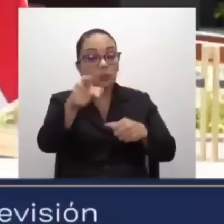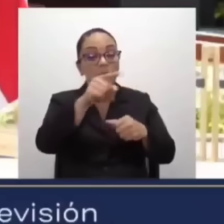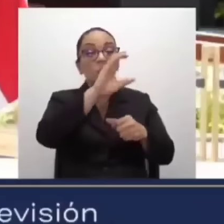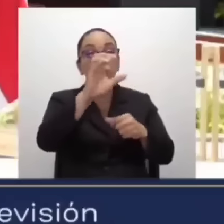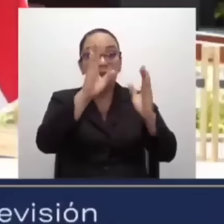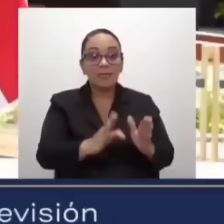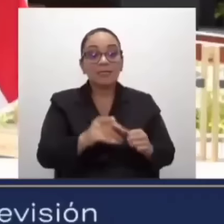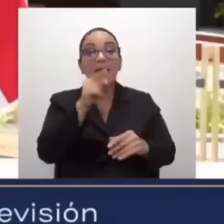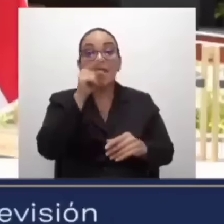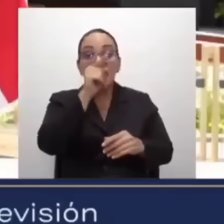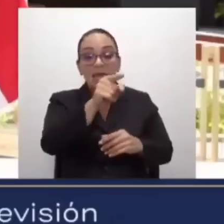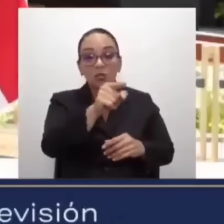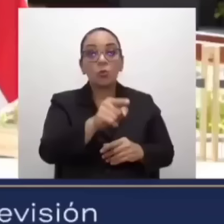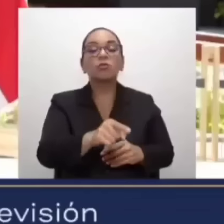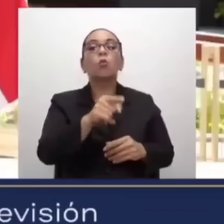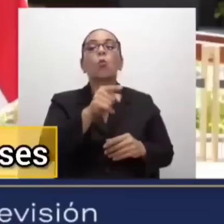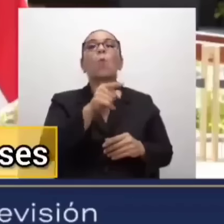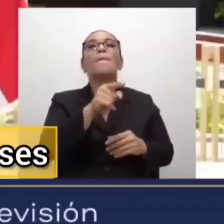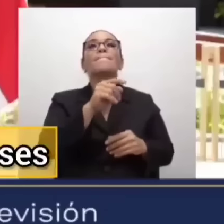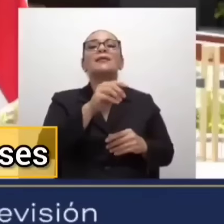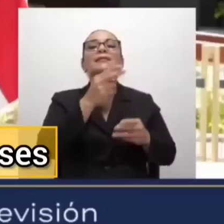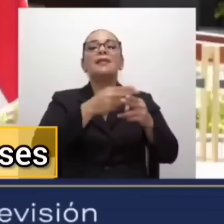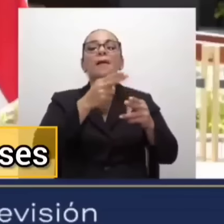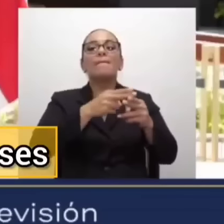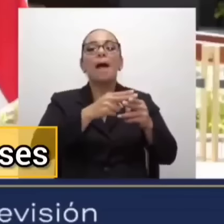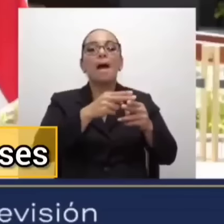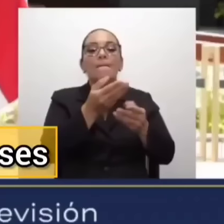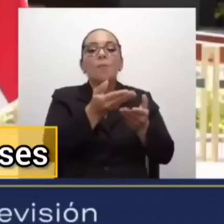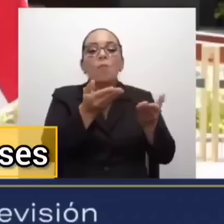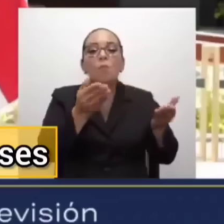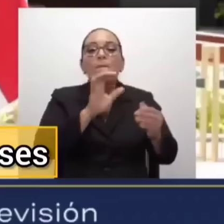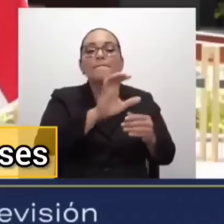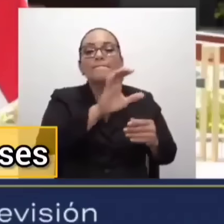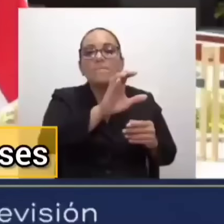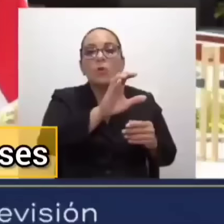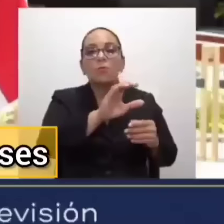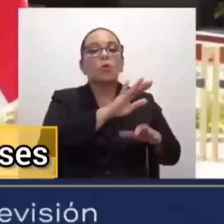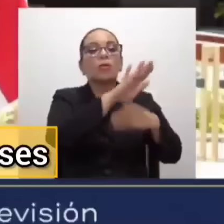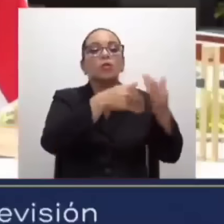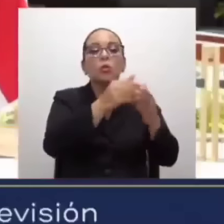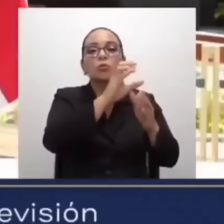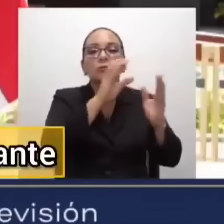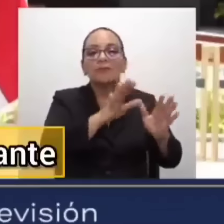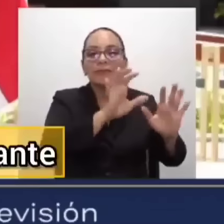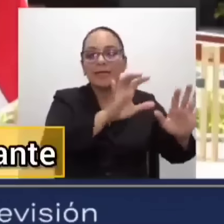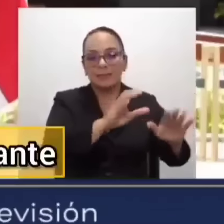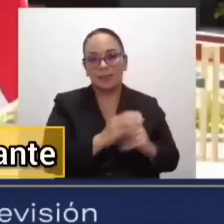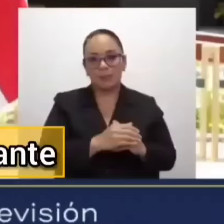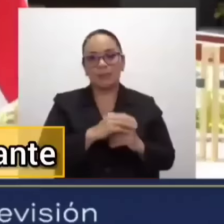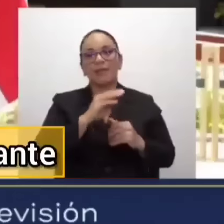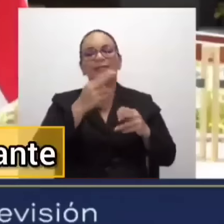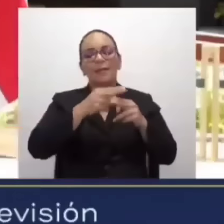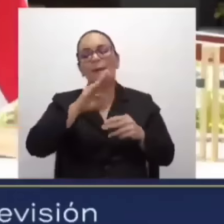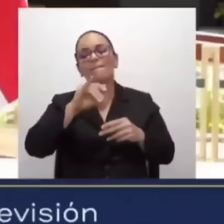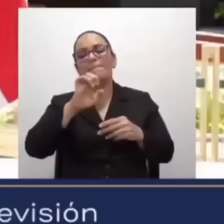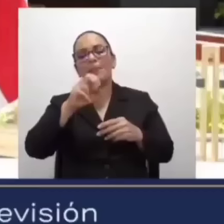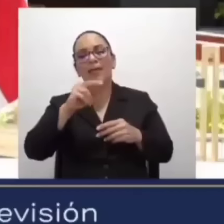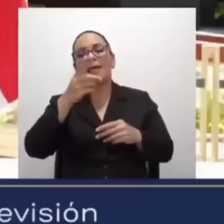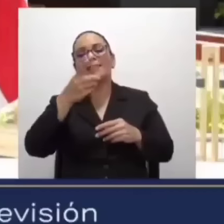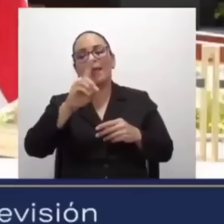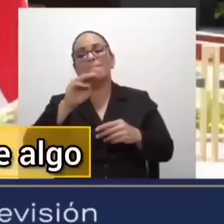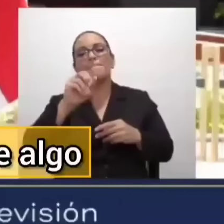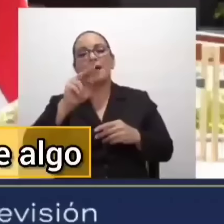bien demanial. ¿Qué significa eso? Que es un bien de todos los costarricenses. Lo que el presidente dijo es muy importante, no